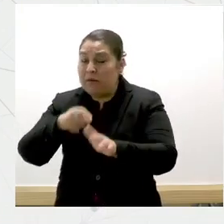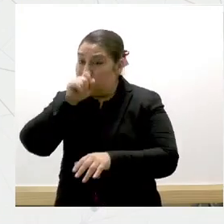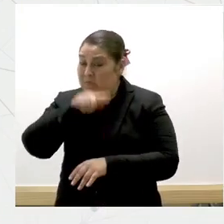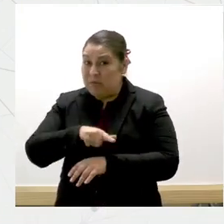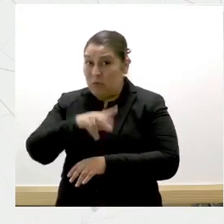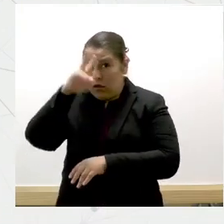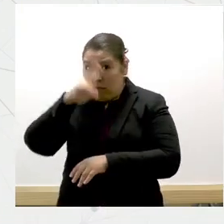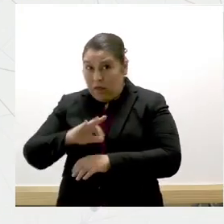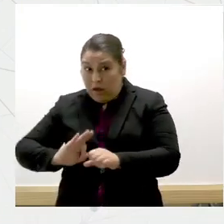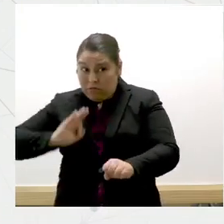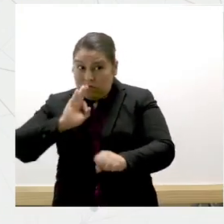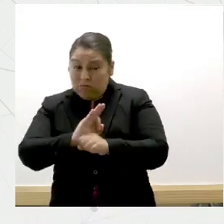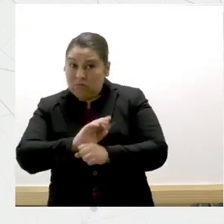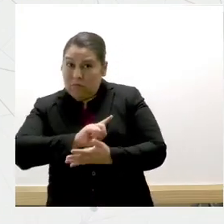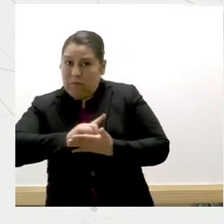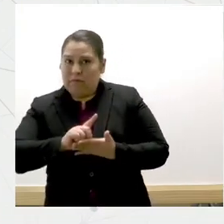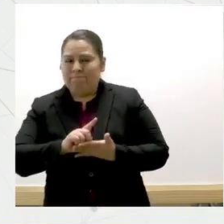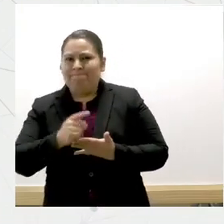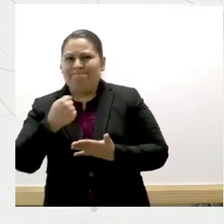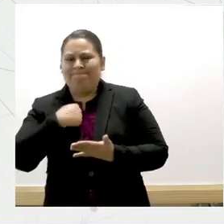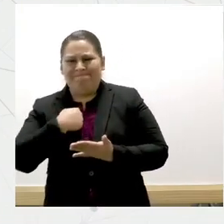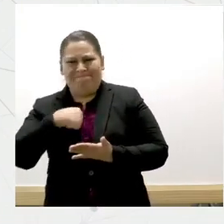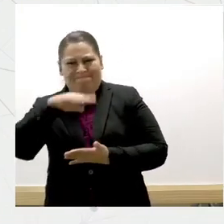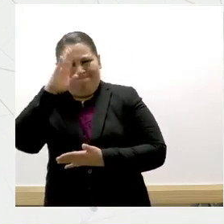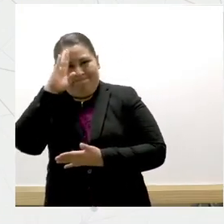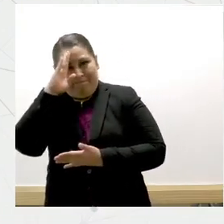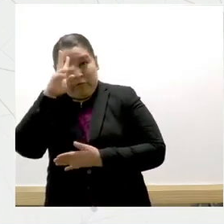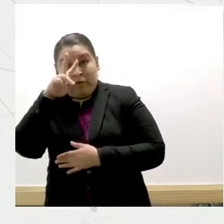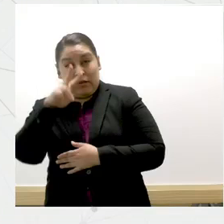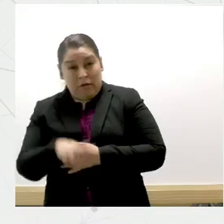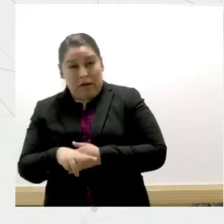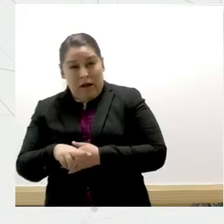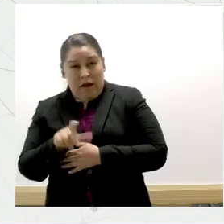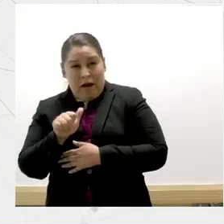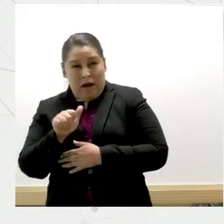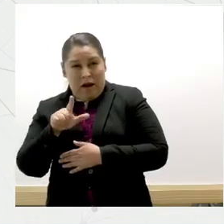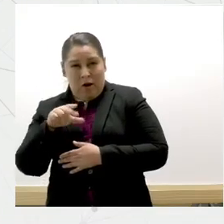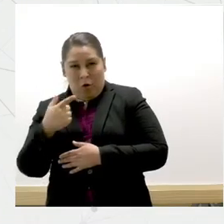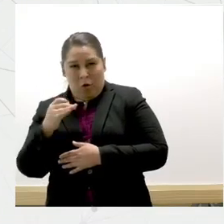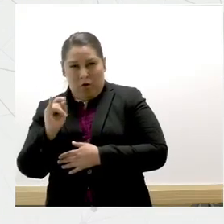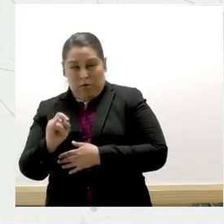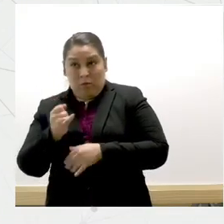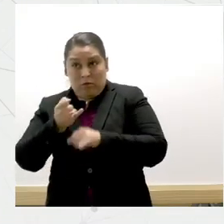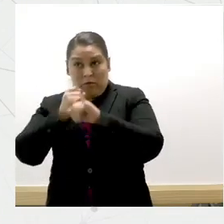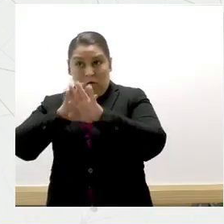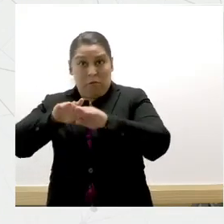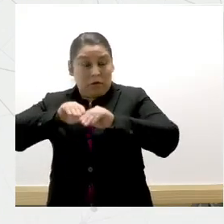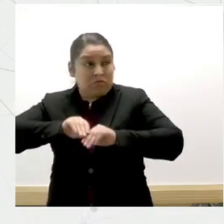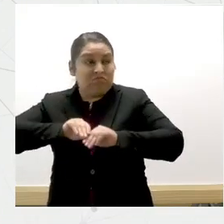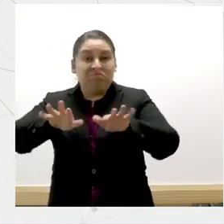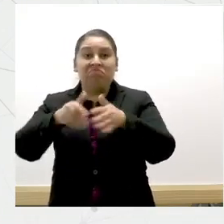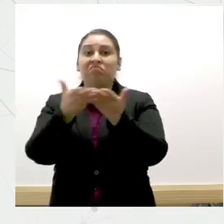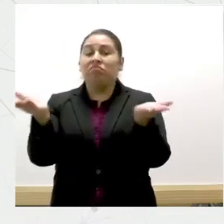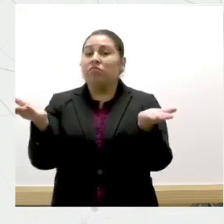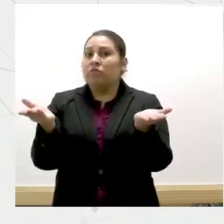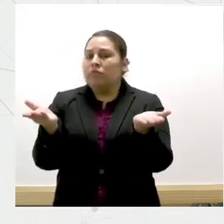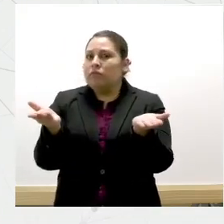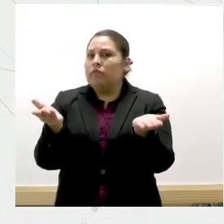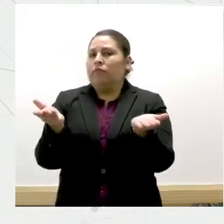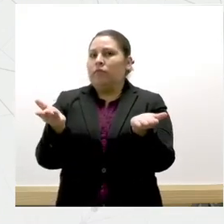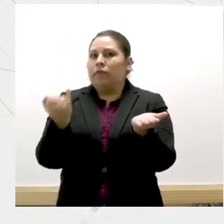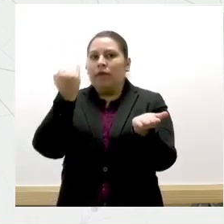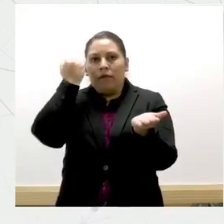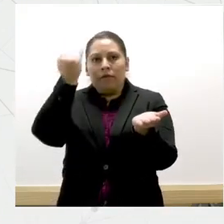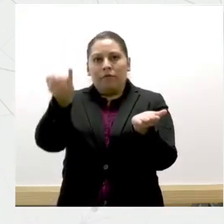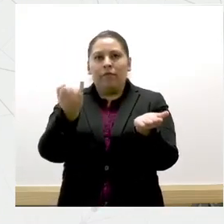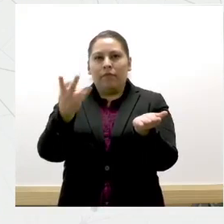Esto nos exige también pensar si realmente los algoritmos son información pública, ¿sí? ¿En qué medida vamos a tenerla, ¿no?